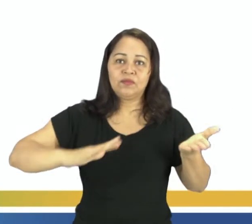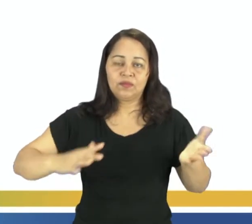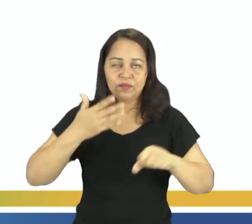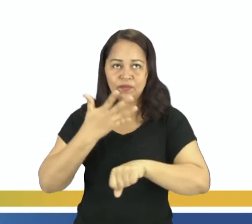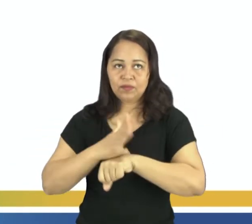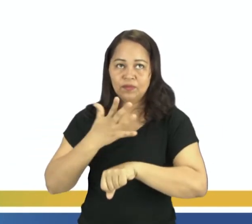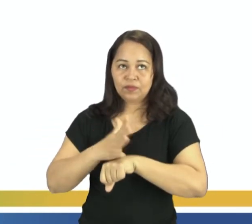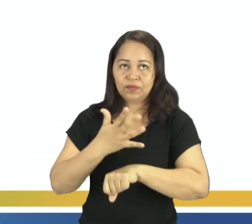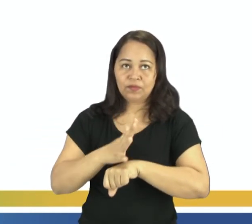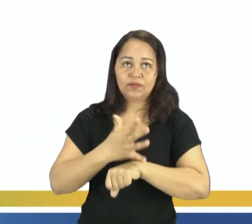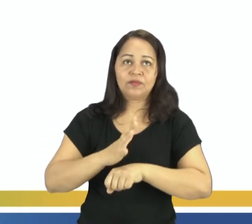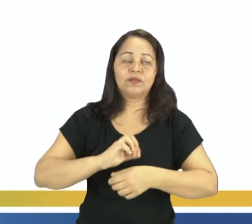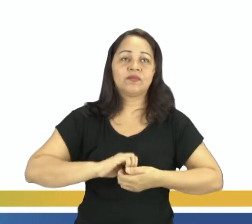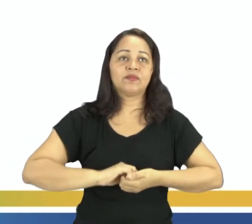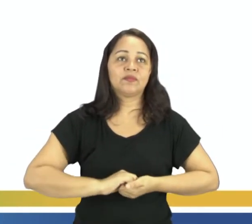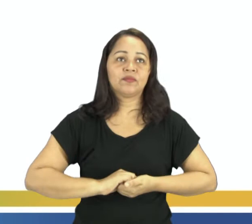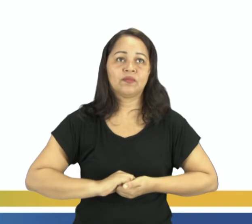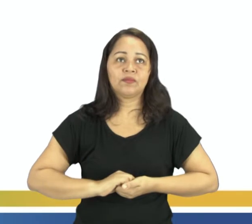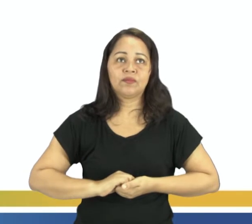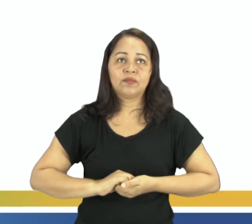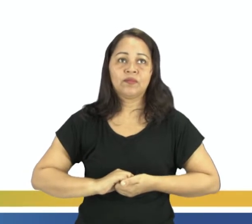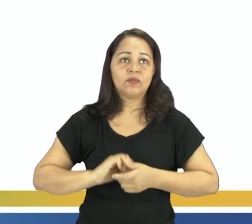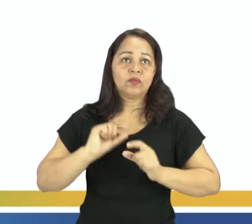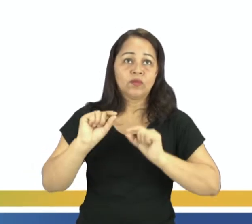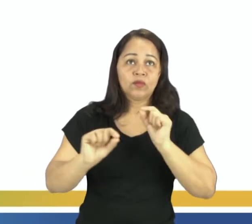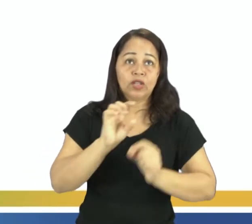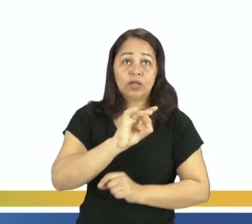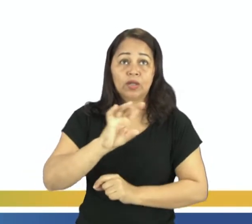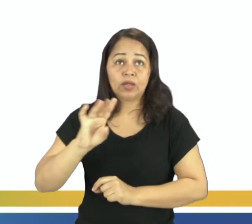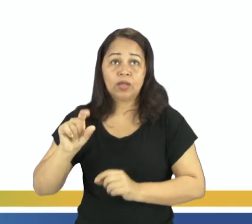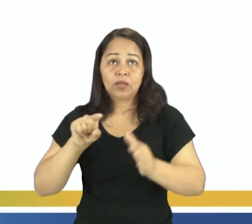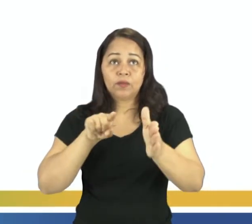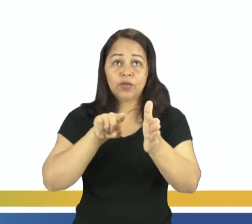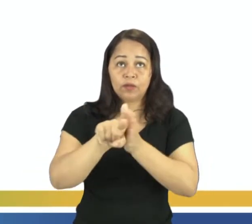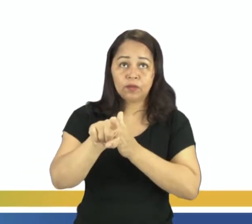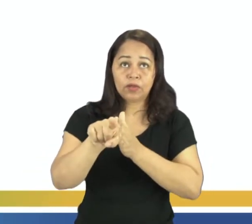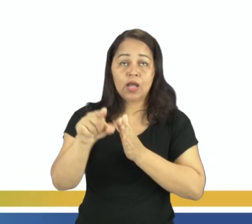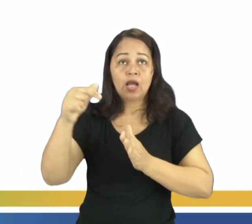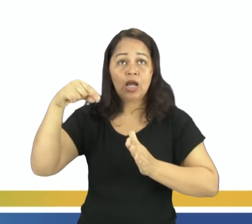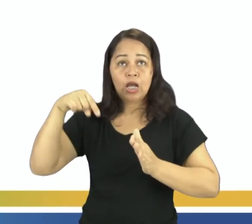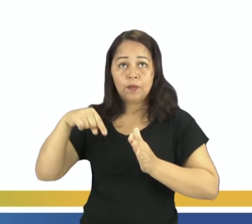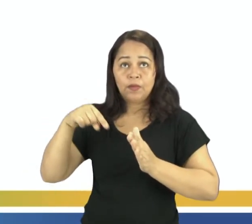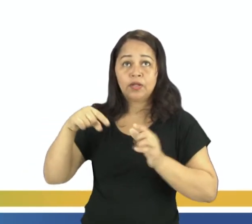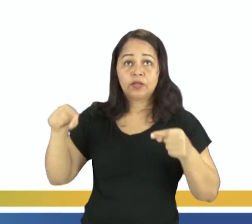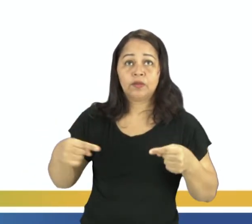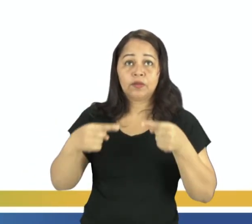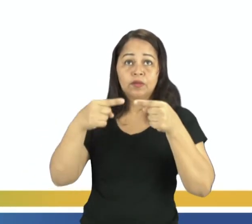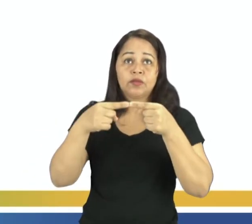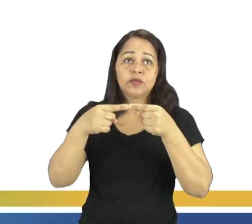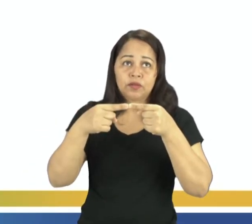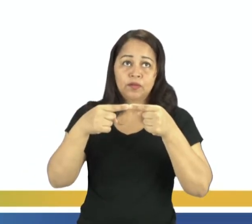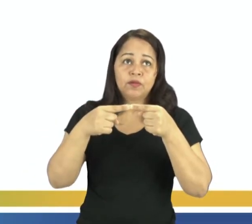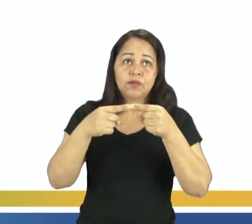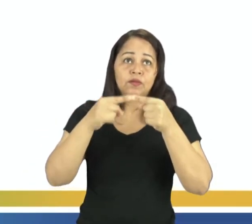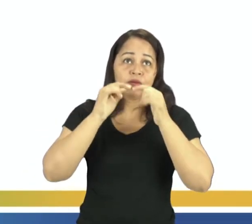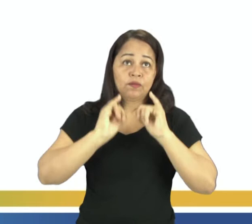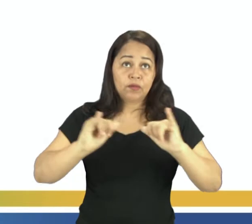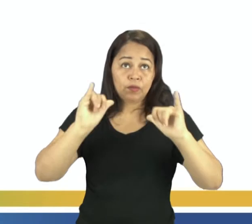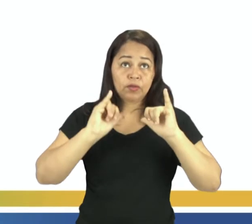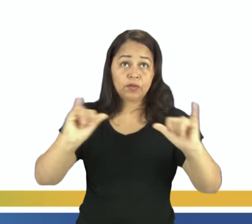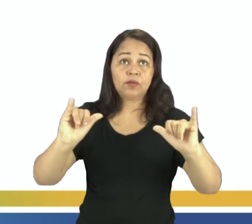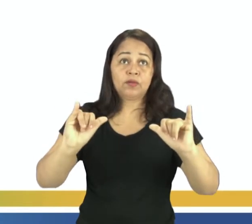practicar los ejercicios. Contesta cada una de las preguntas abajo de acuerdo con las informaciones que